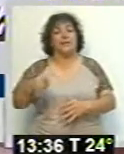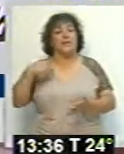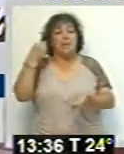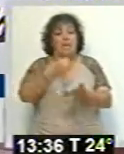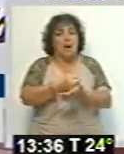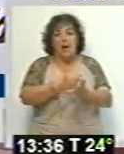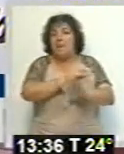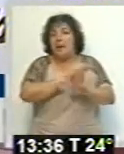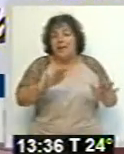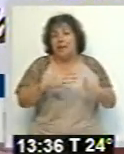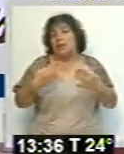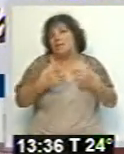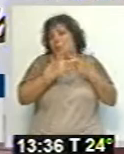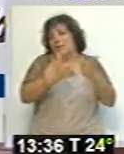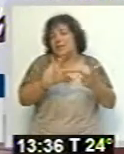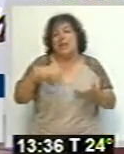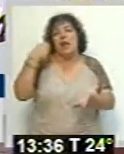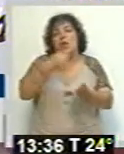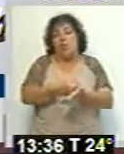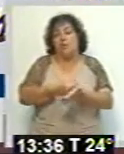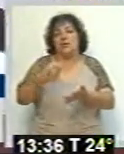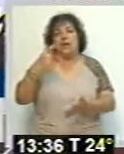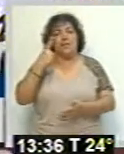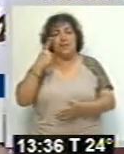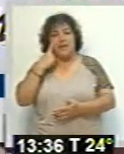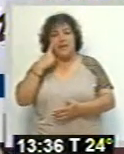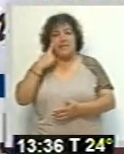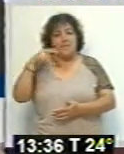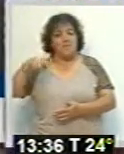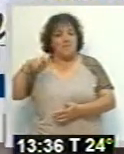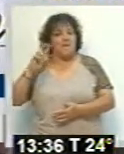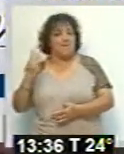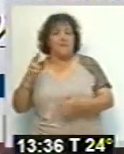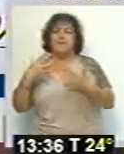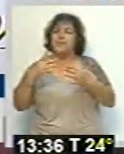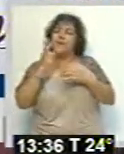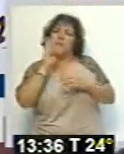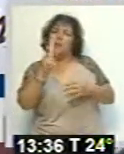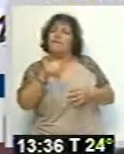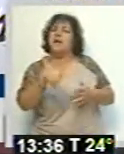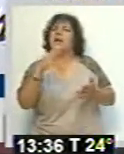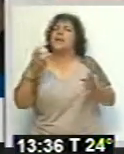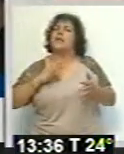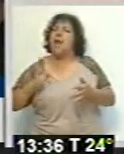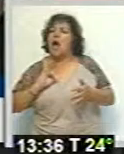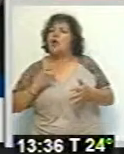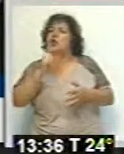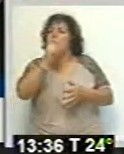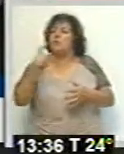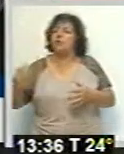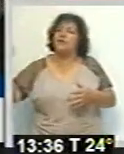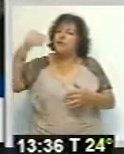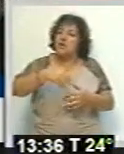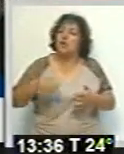exhibición, si se puede decir, de la cuota del IPB. Matías, ¿qué se pudo observar durante el año? ¿Hay gente que se acercó para cumplir con sus